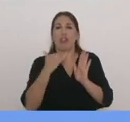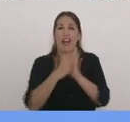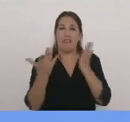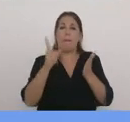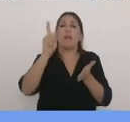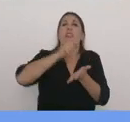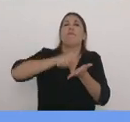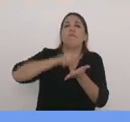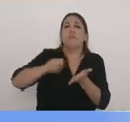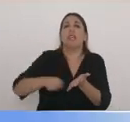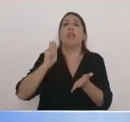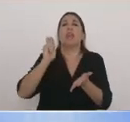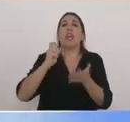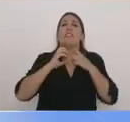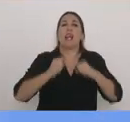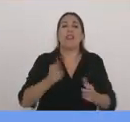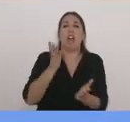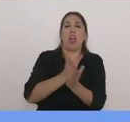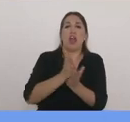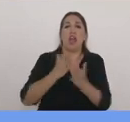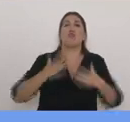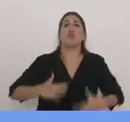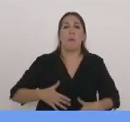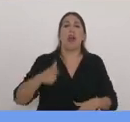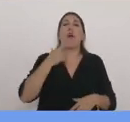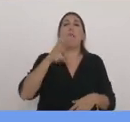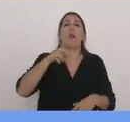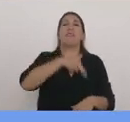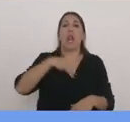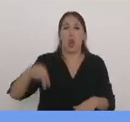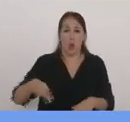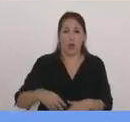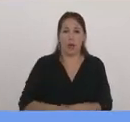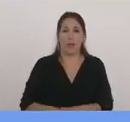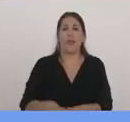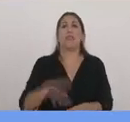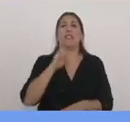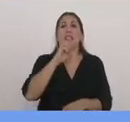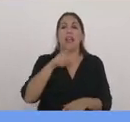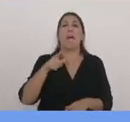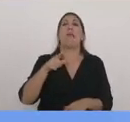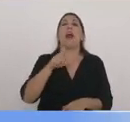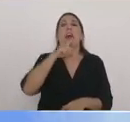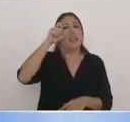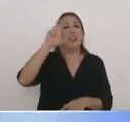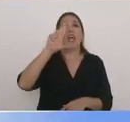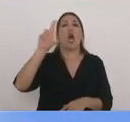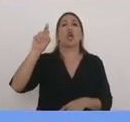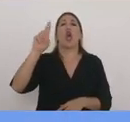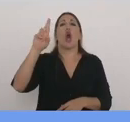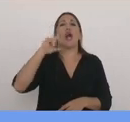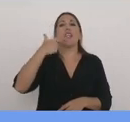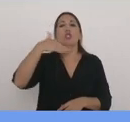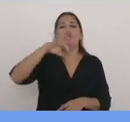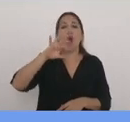Secretaría de Derechos Humanos de la provincia de Neuquén, que se llama Terrorismo de Estado, Memorias de la Nor